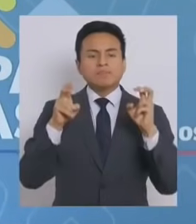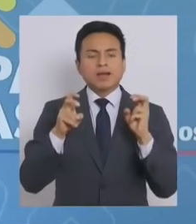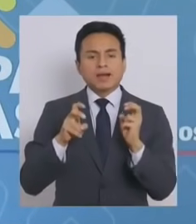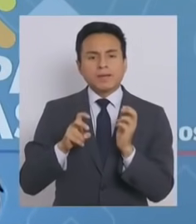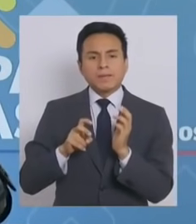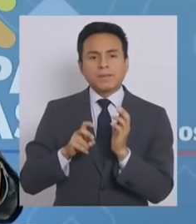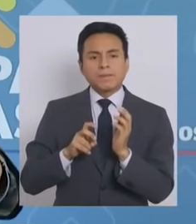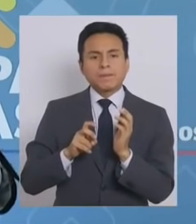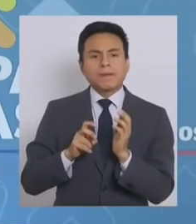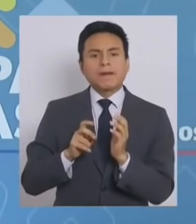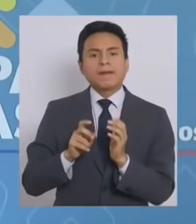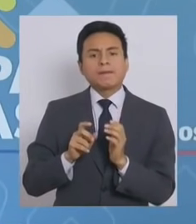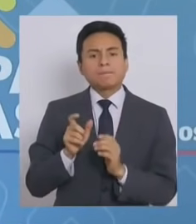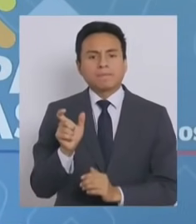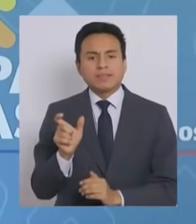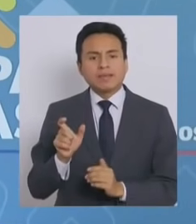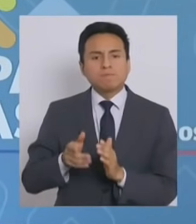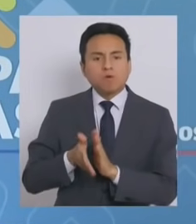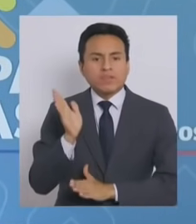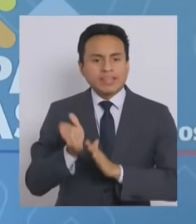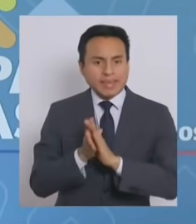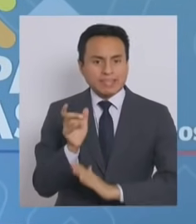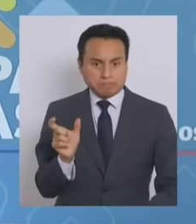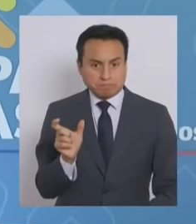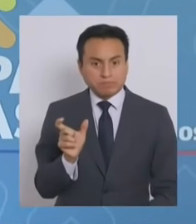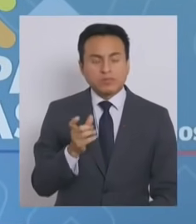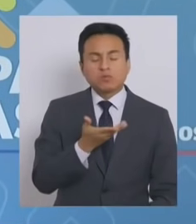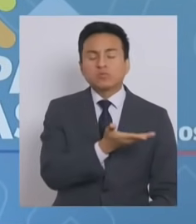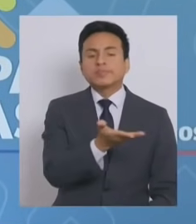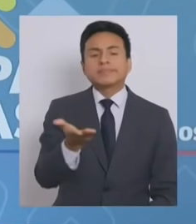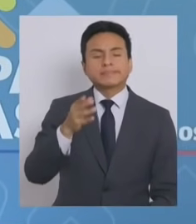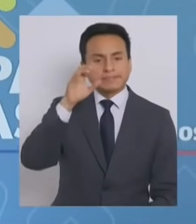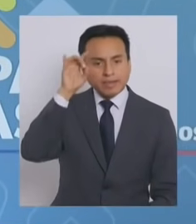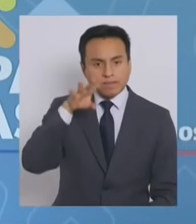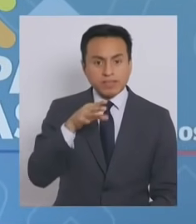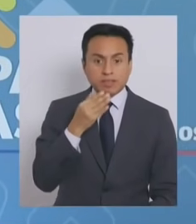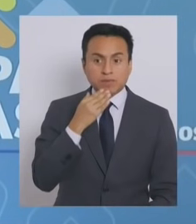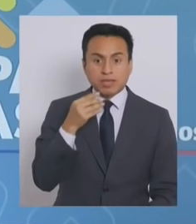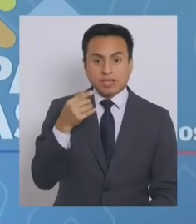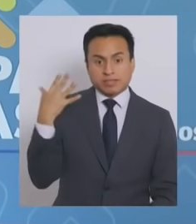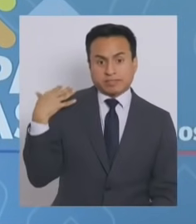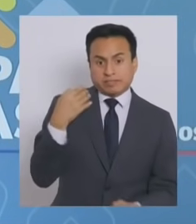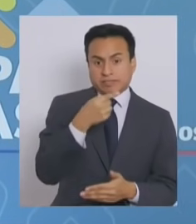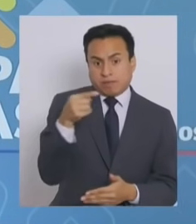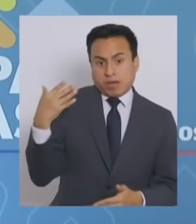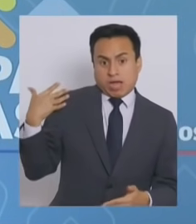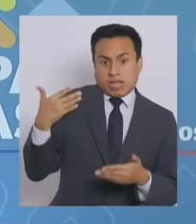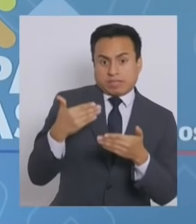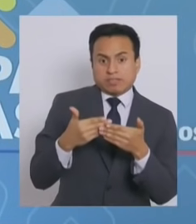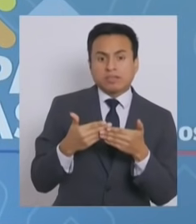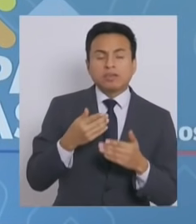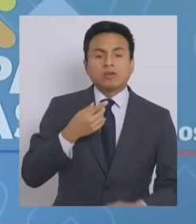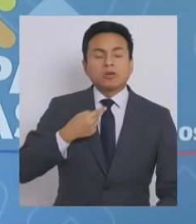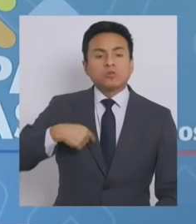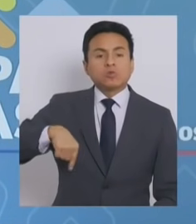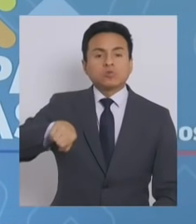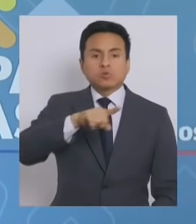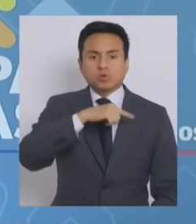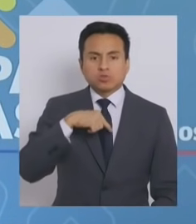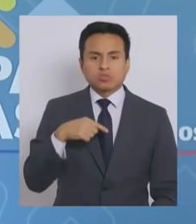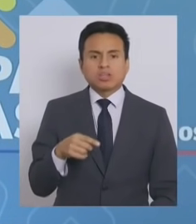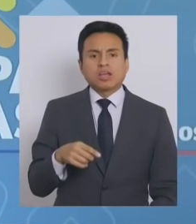o de movilidad ustedes saben también que en las últimas semanas hemos tenido un